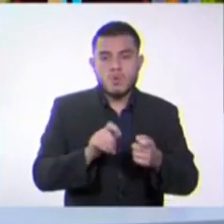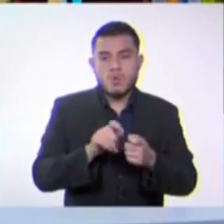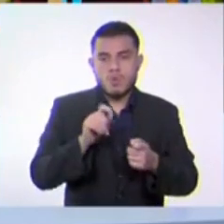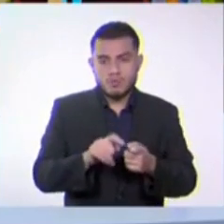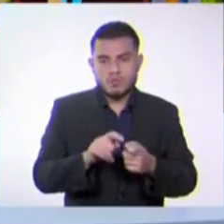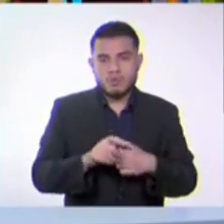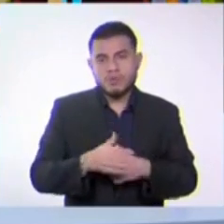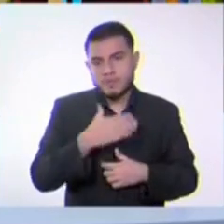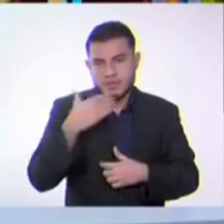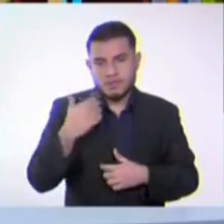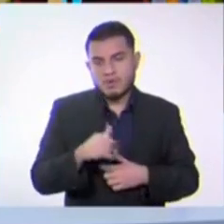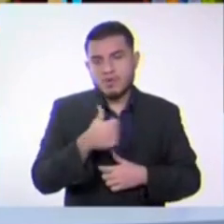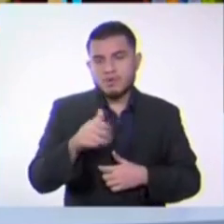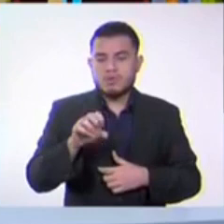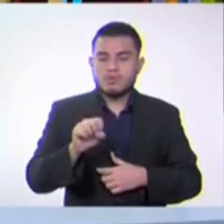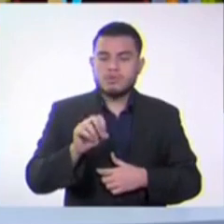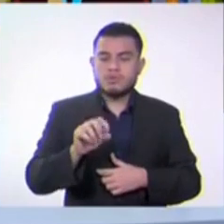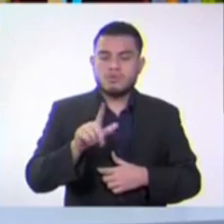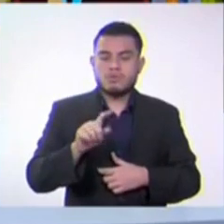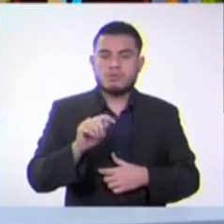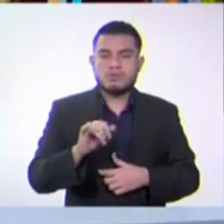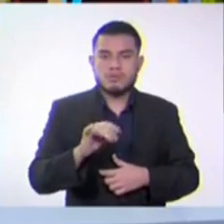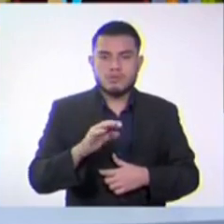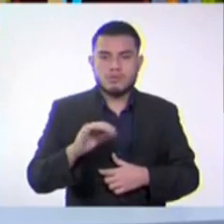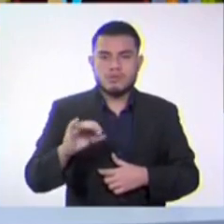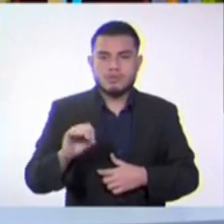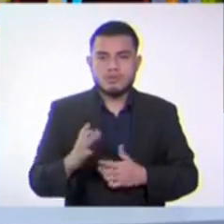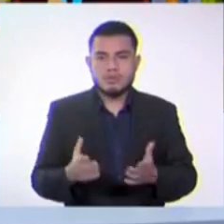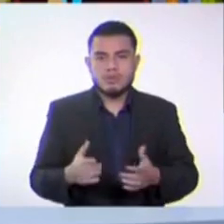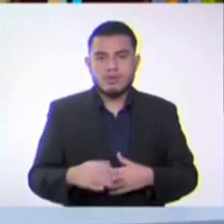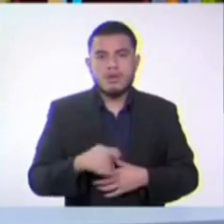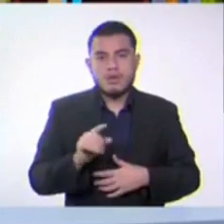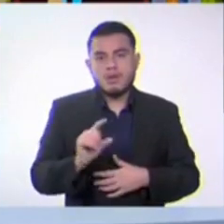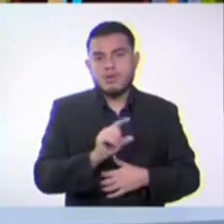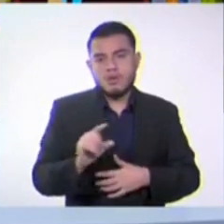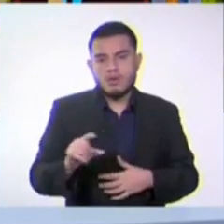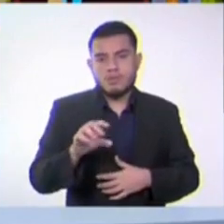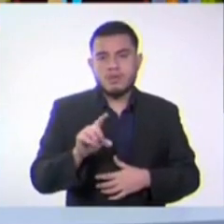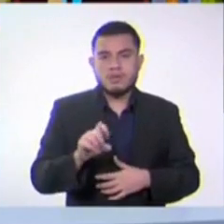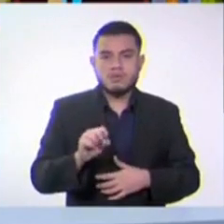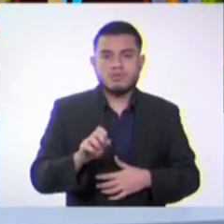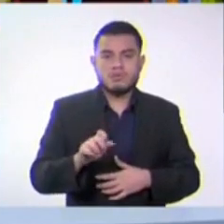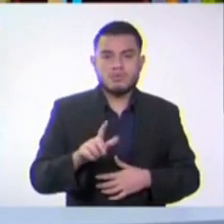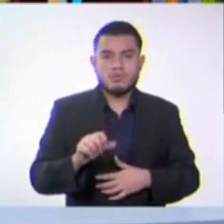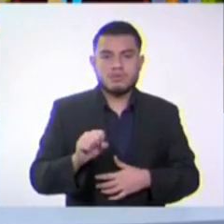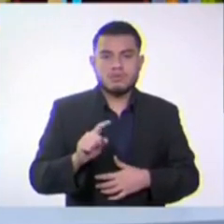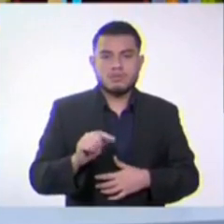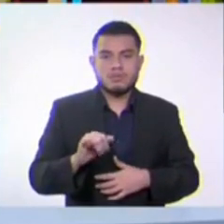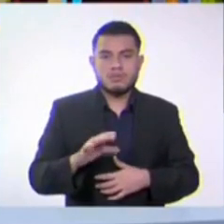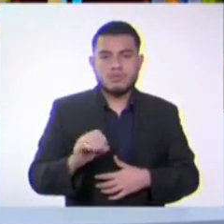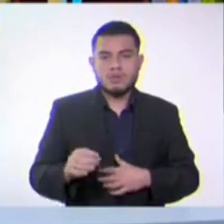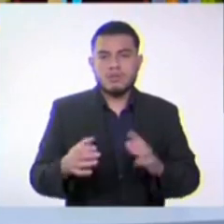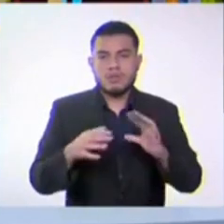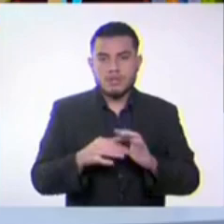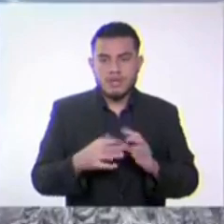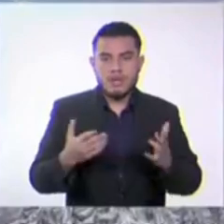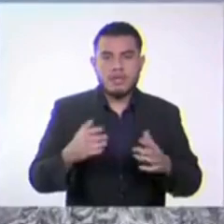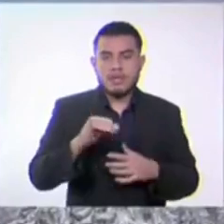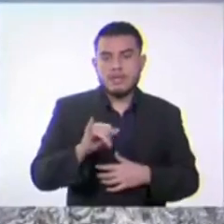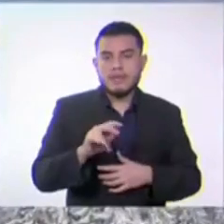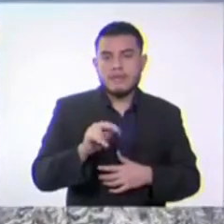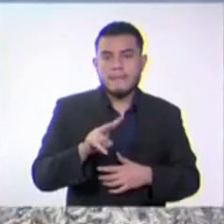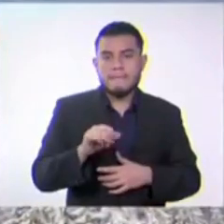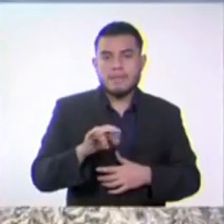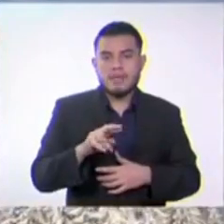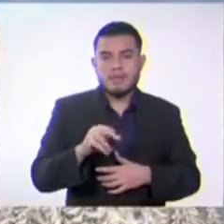ocurre otro solsticio y como ya te imaginarás, el nombre que tiene este solsticio es solsticio de invierno.